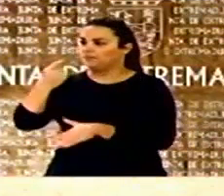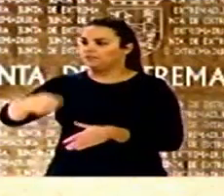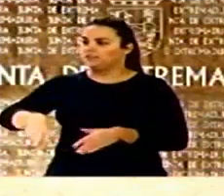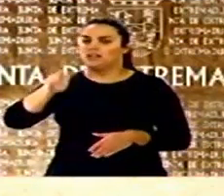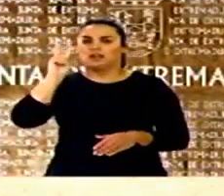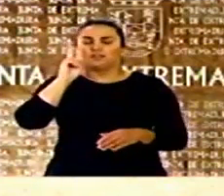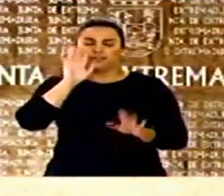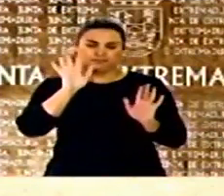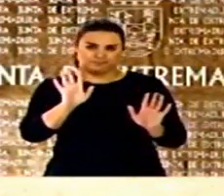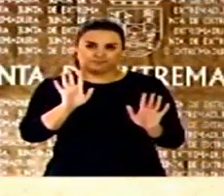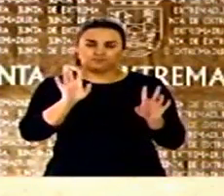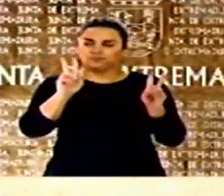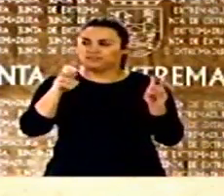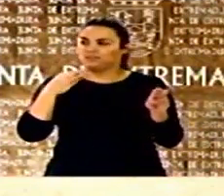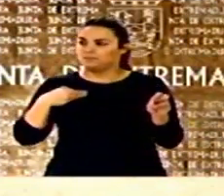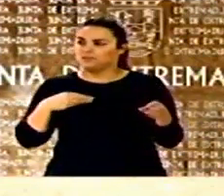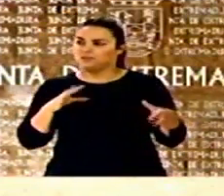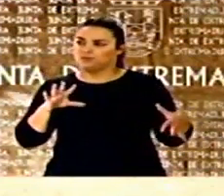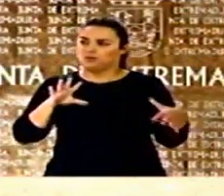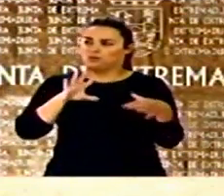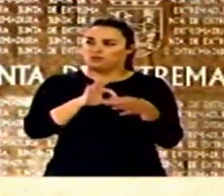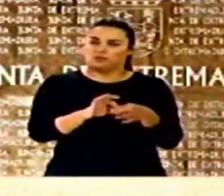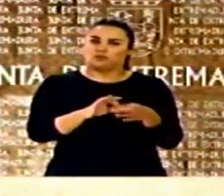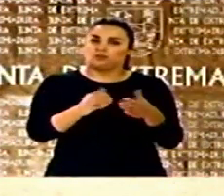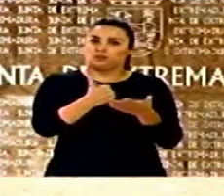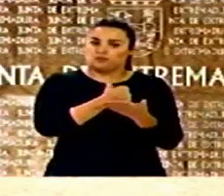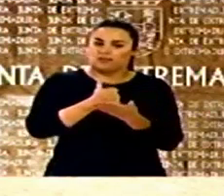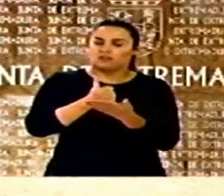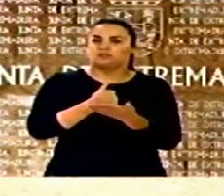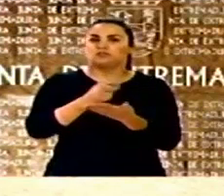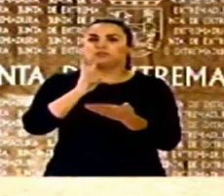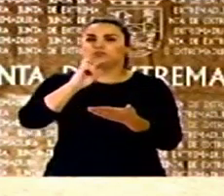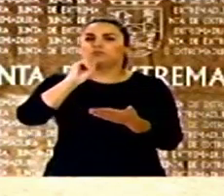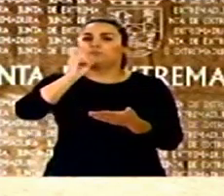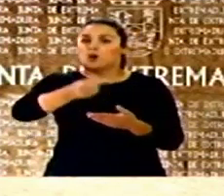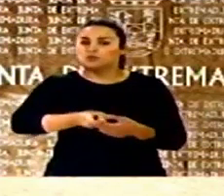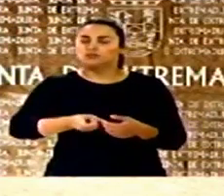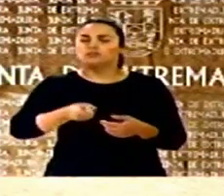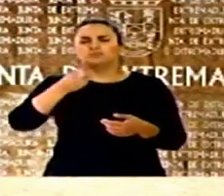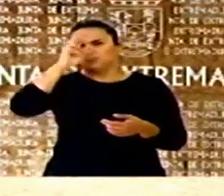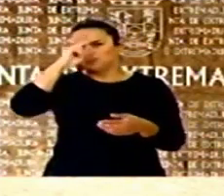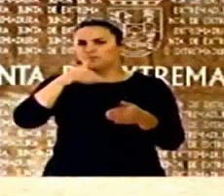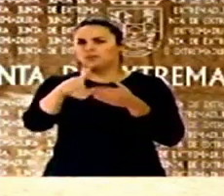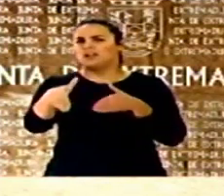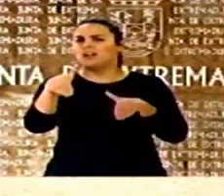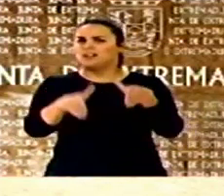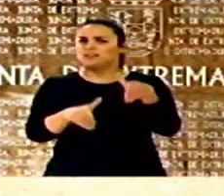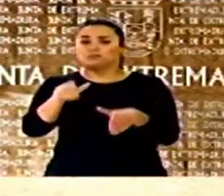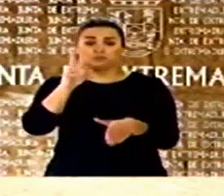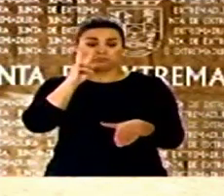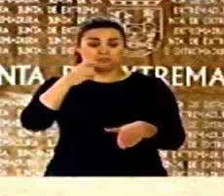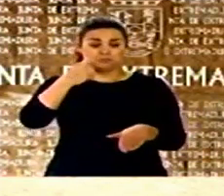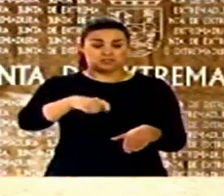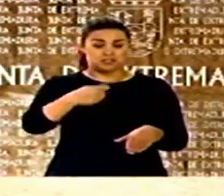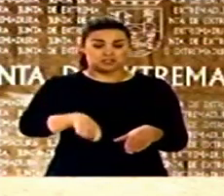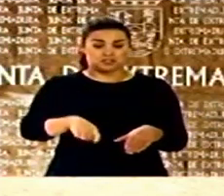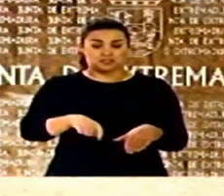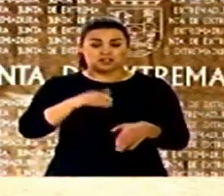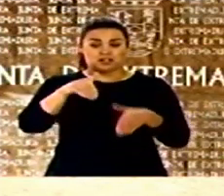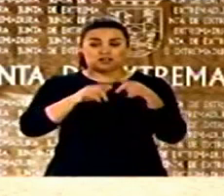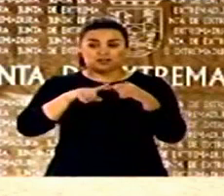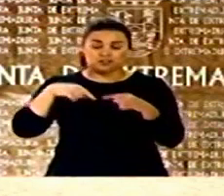estoy yo. Yo estoy en la defensa de la unidad de España, en la defensa de que la soberanía nacional reside en el pueblo español y en la defensa de que esta nación, esta